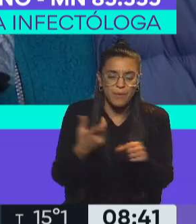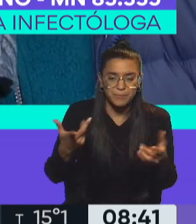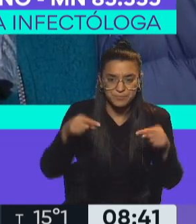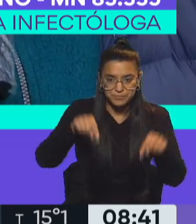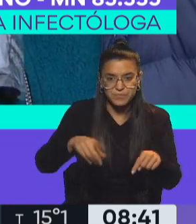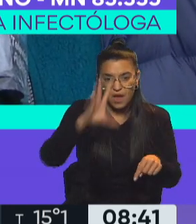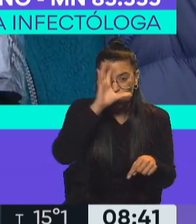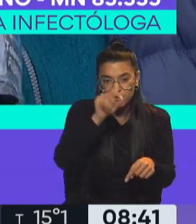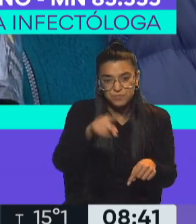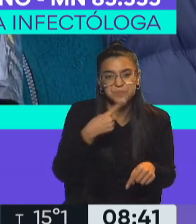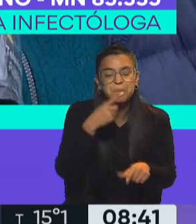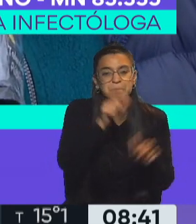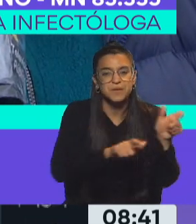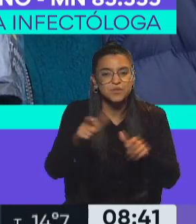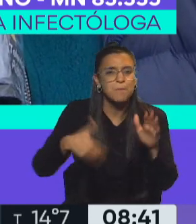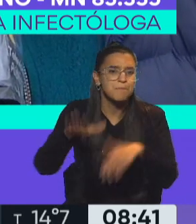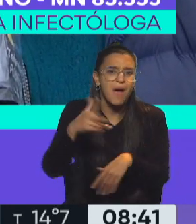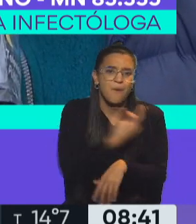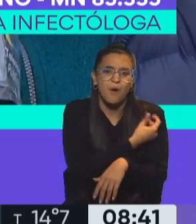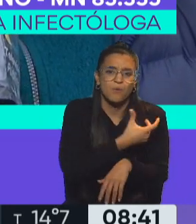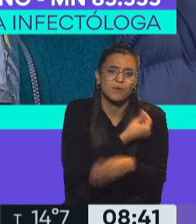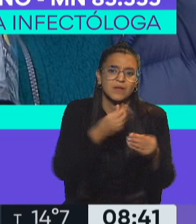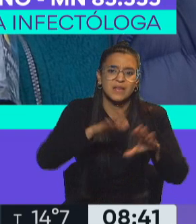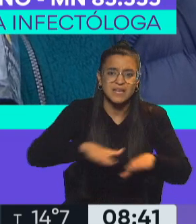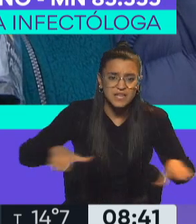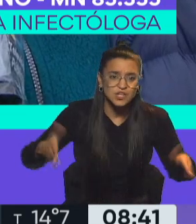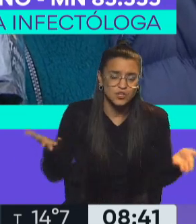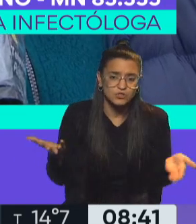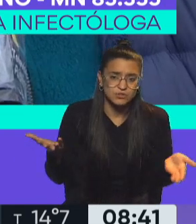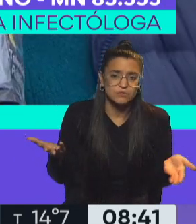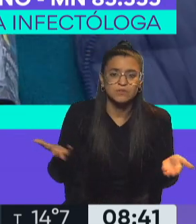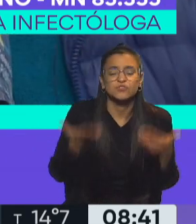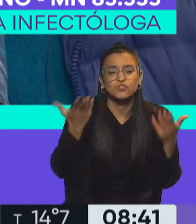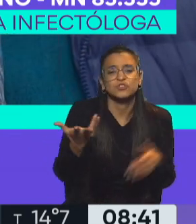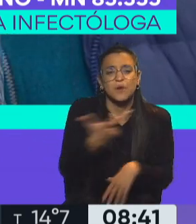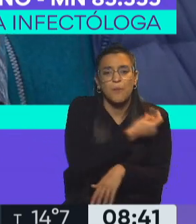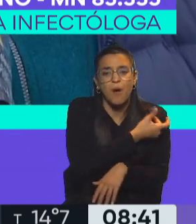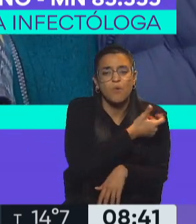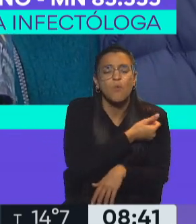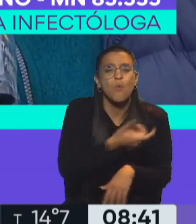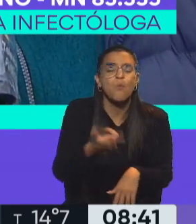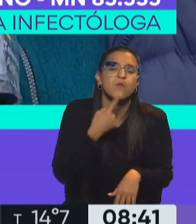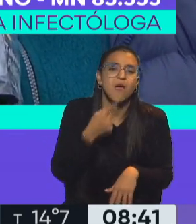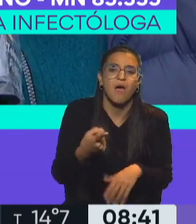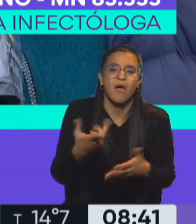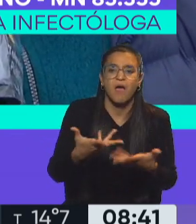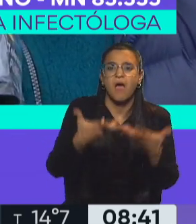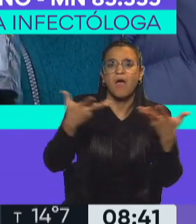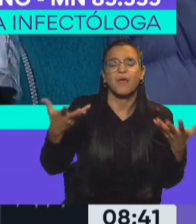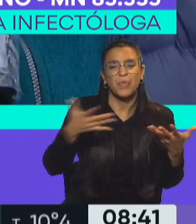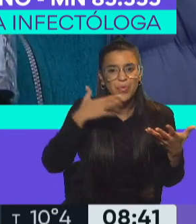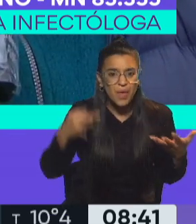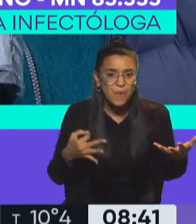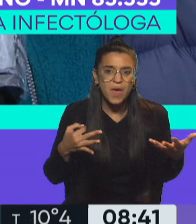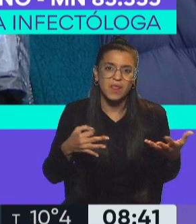hecho, recordemos que a las personas que más vacunamos es a los niños. Entonces, las vacunas no tienen trascendencia, digamos,